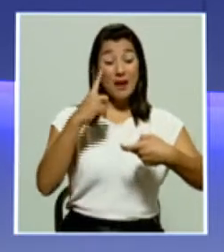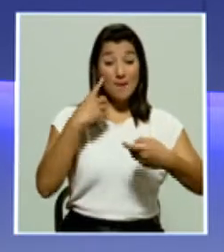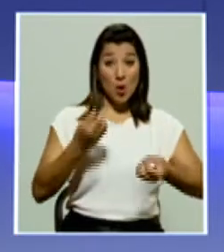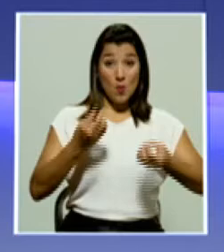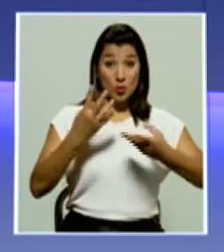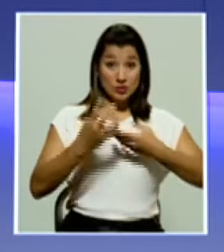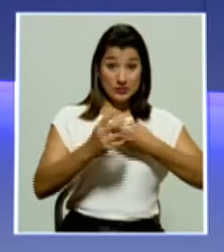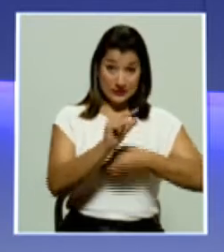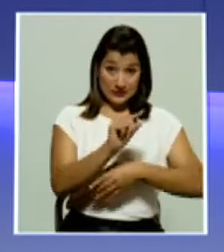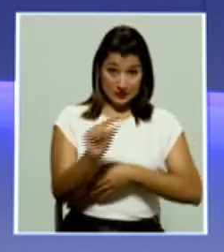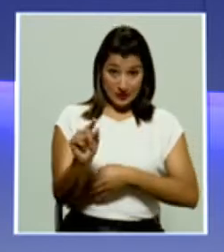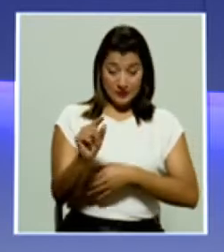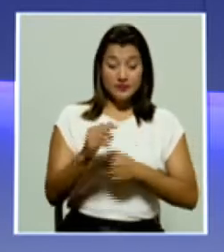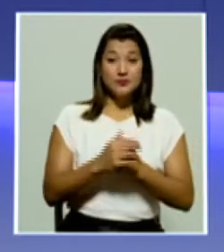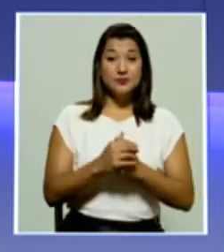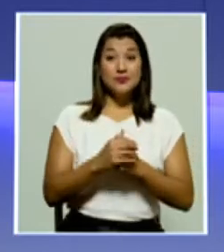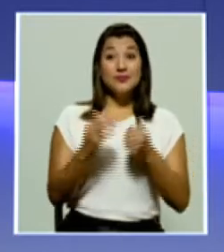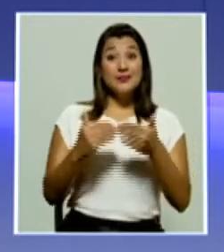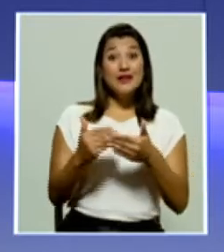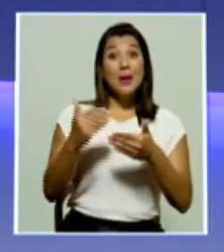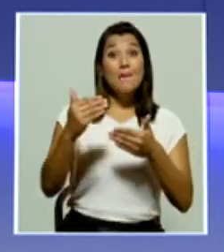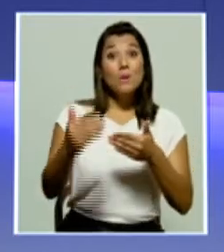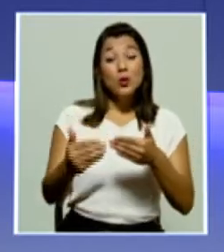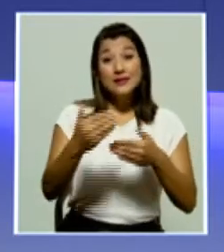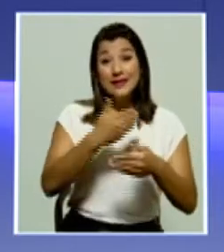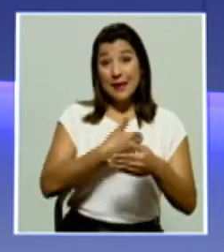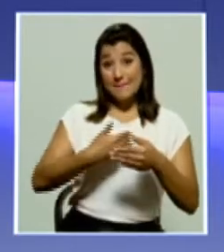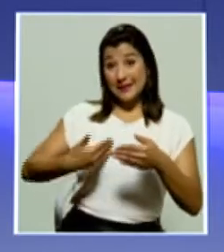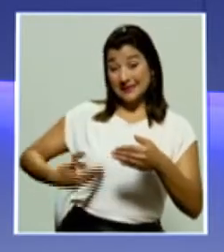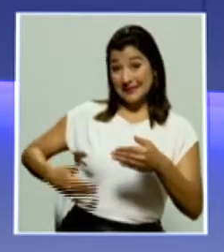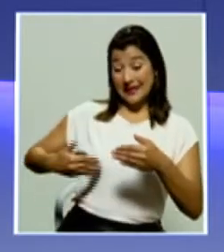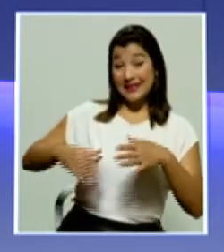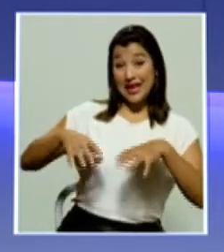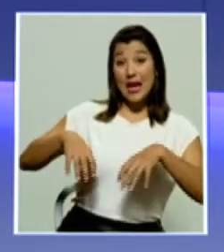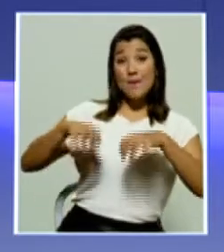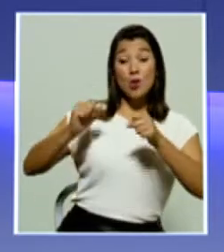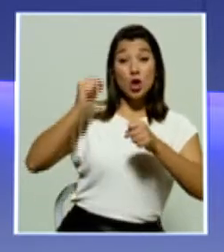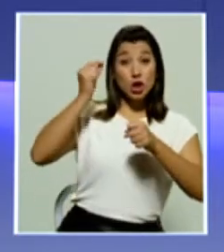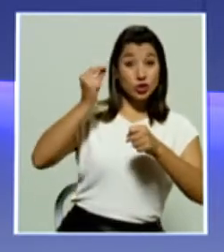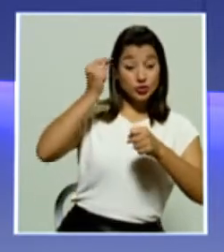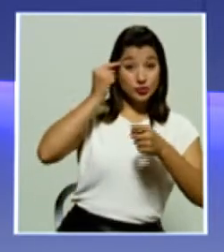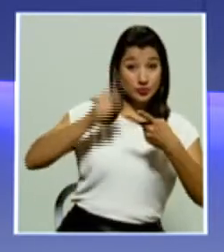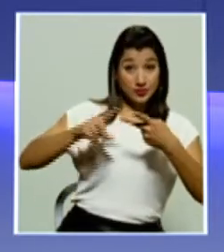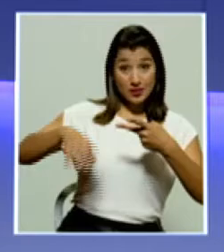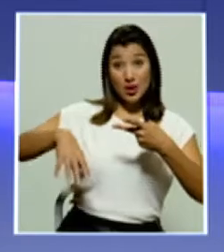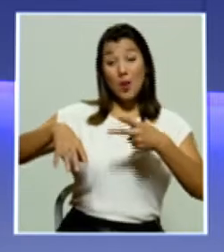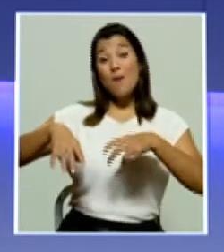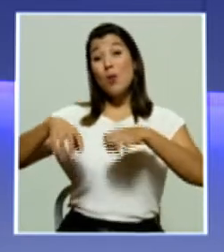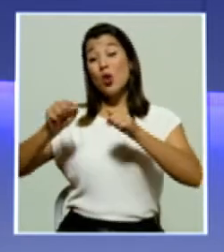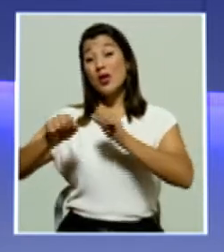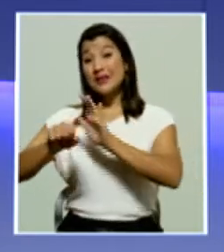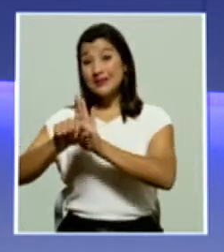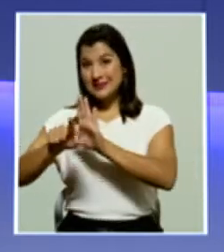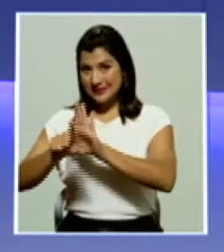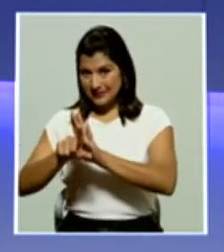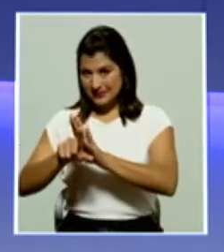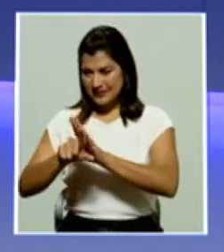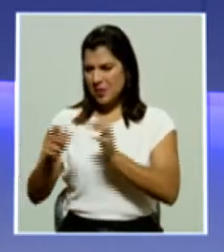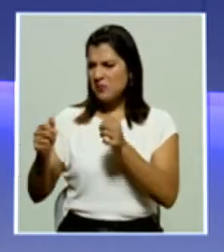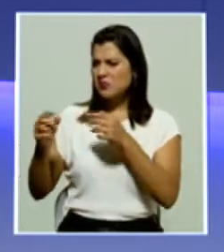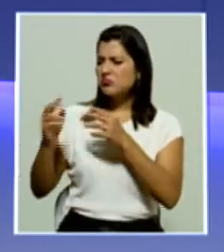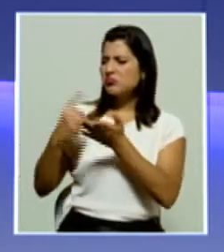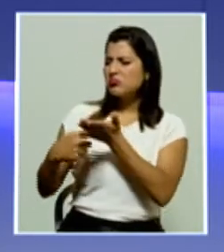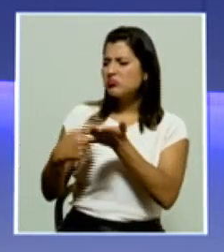esa crisis, los presidentes de los poderes ejecutivo y legislativo coincidieron en llamar a un proceso